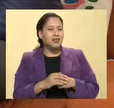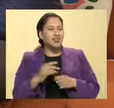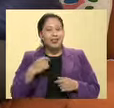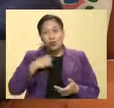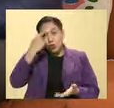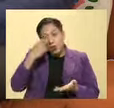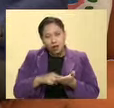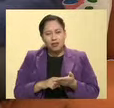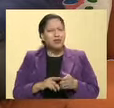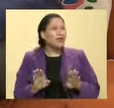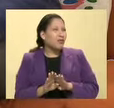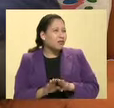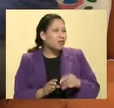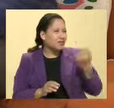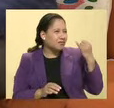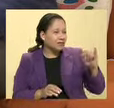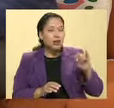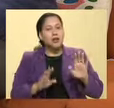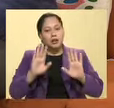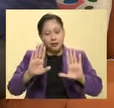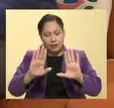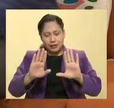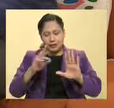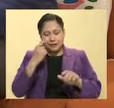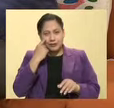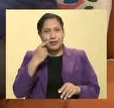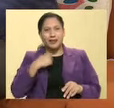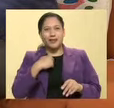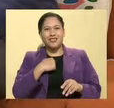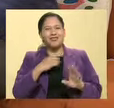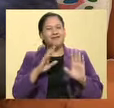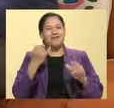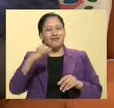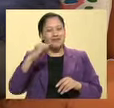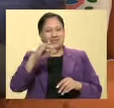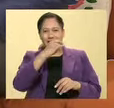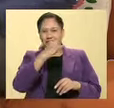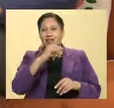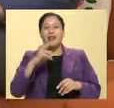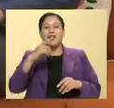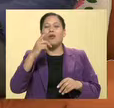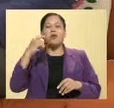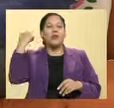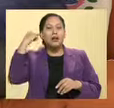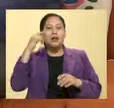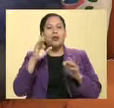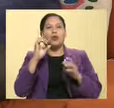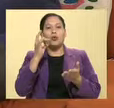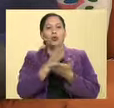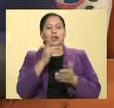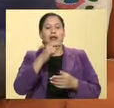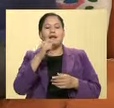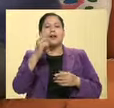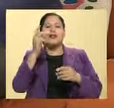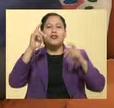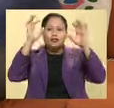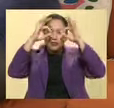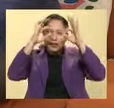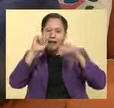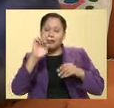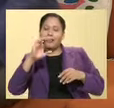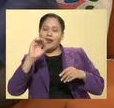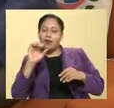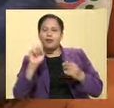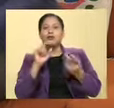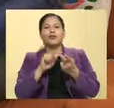¿cómo yo creo? Pues es que tampoco, si no es mira, te voy a decir algo, no soy o sea, tan pambolero, te soy no, honesto. ¿Sabes que hoy le voy a ir hoy le voy al Tecos, ¿no? Hoy le voy a los Delfines de Ciudad